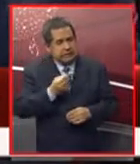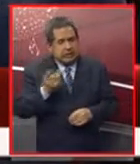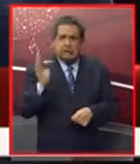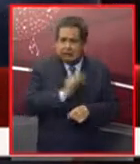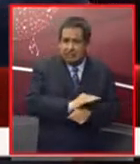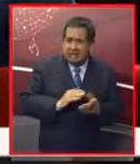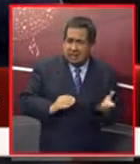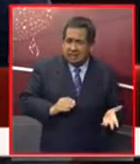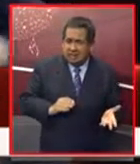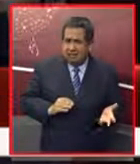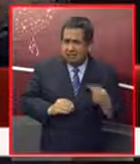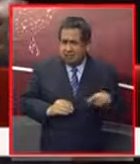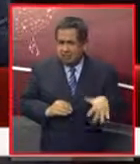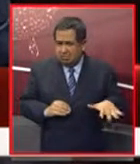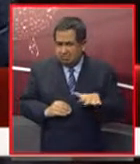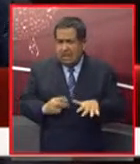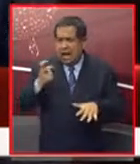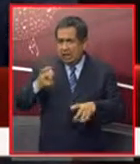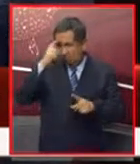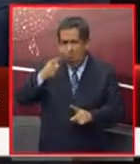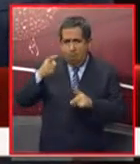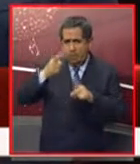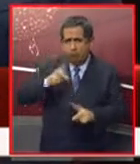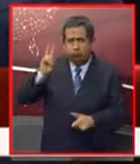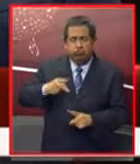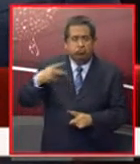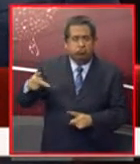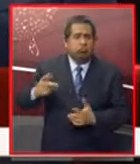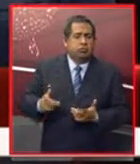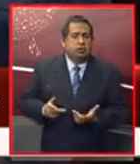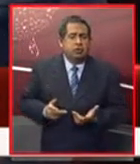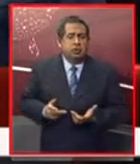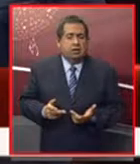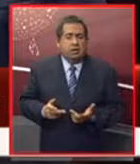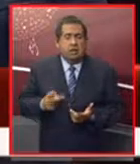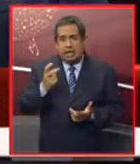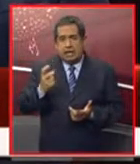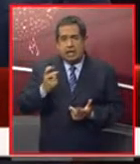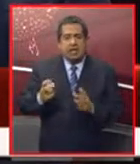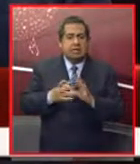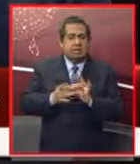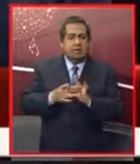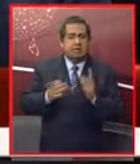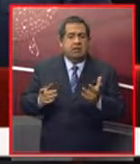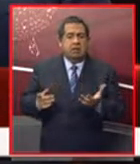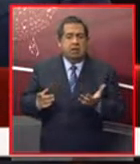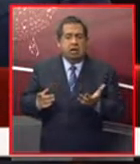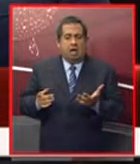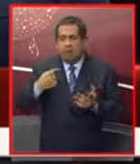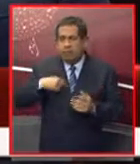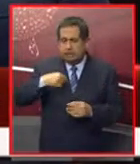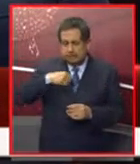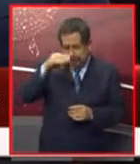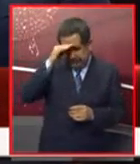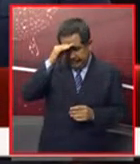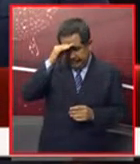pueblo. Ese debería ser su función real y en este caso, a nuestra